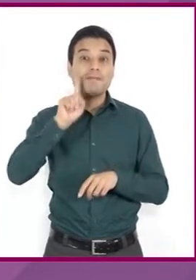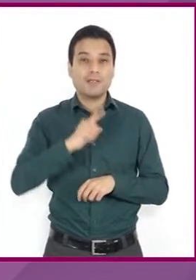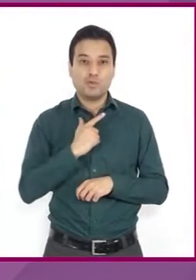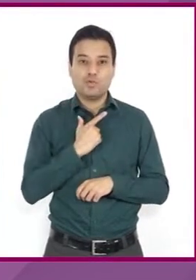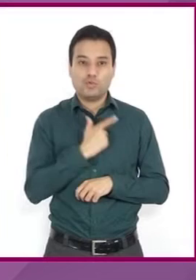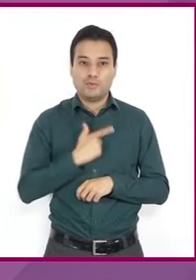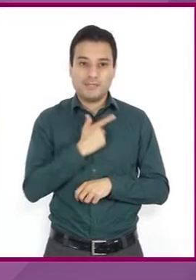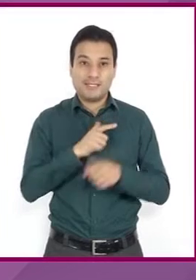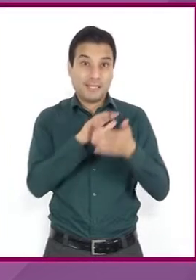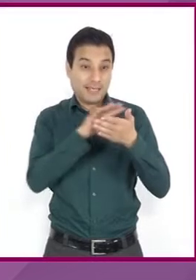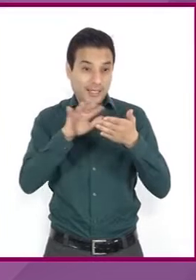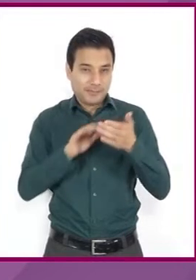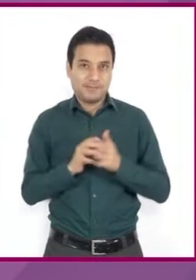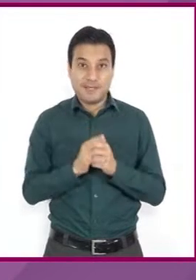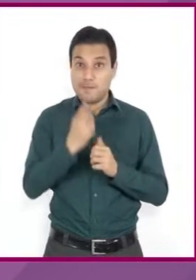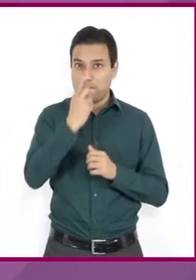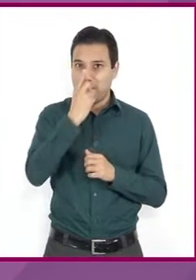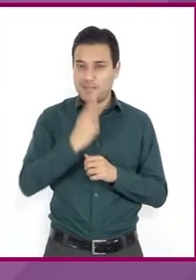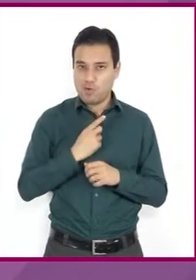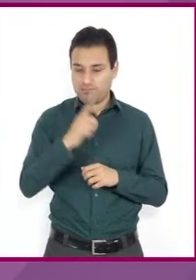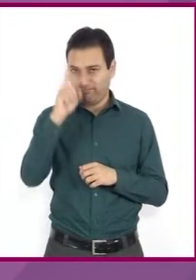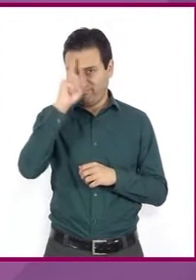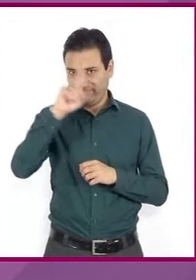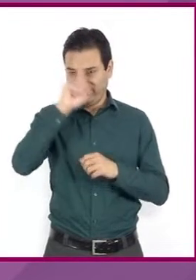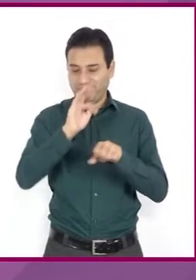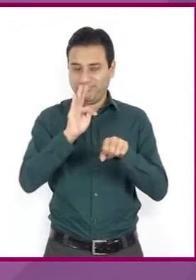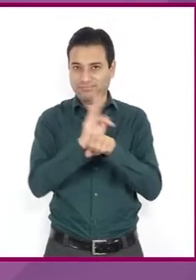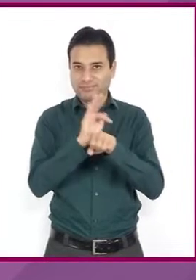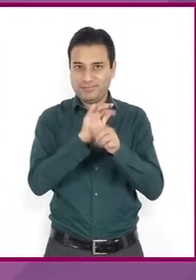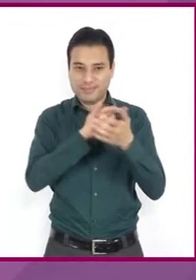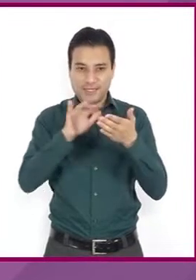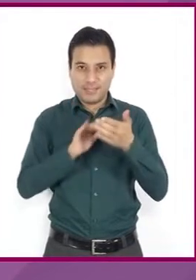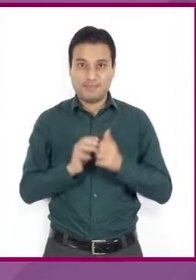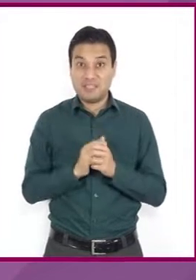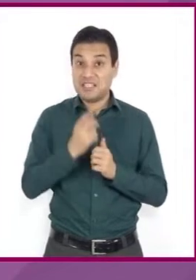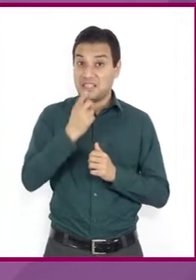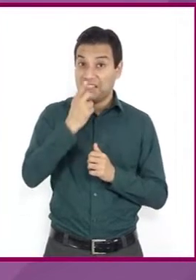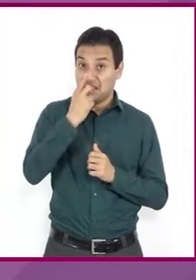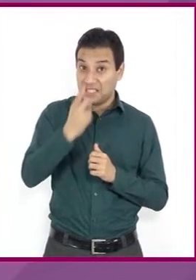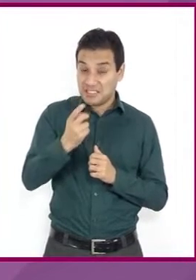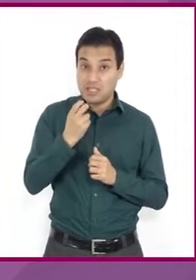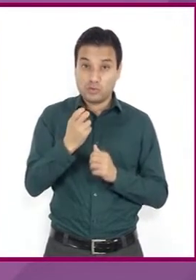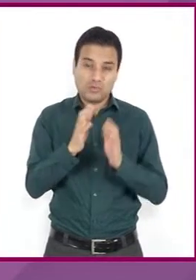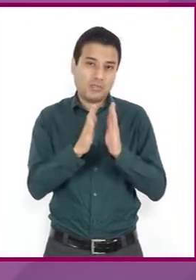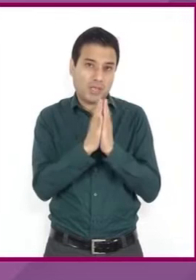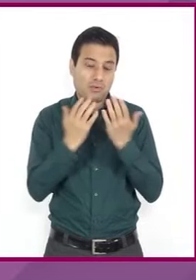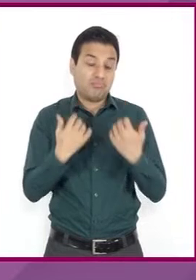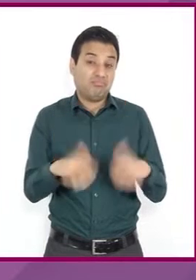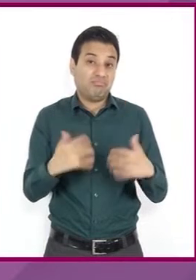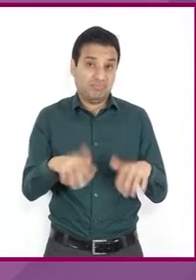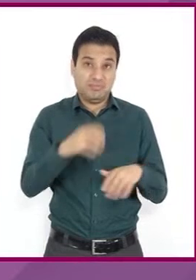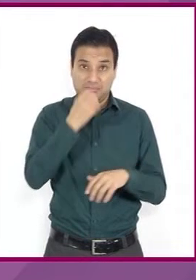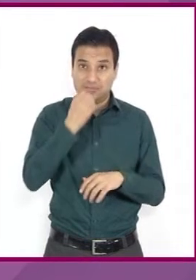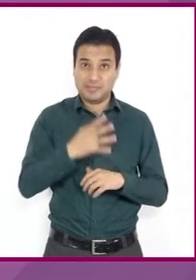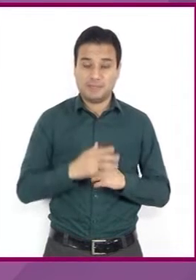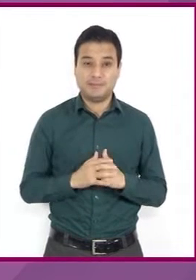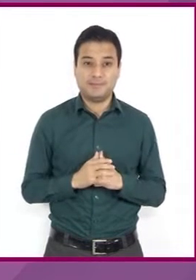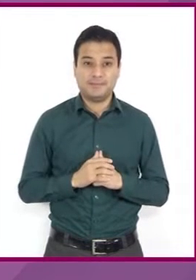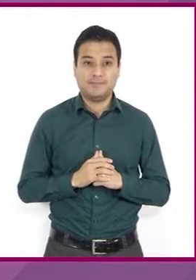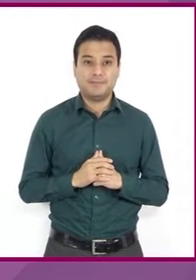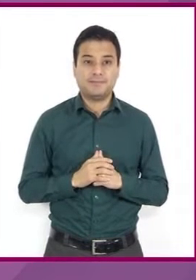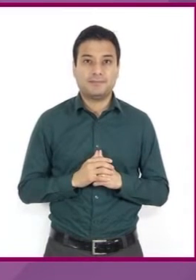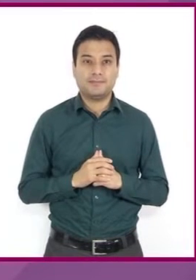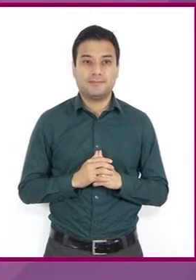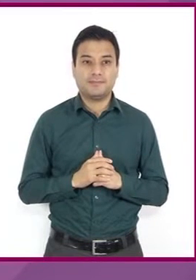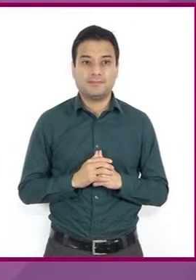me ha recomendado varias obras de escritores latinoamericanos que asegura son consideradas como universales.